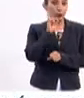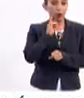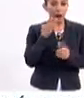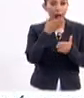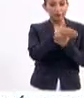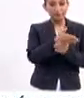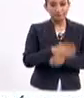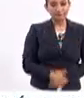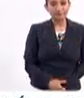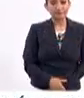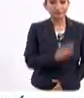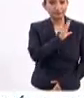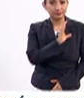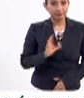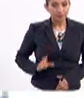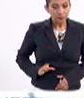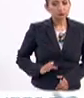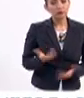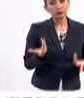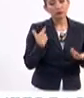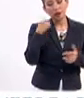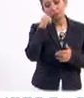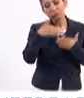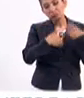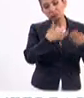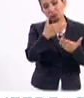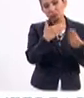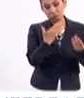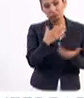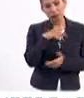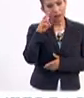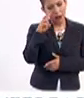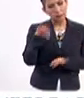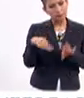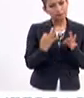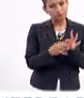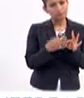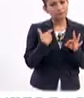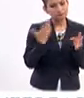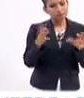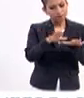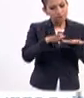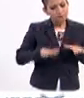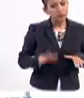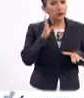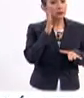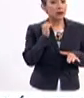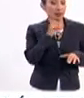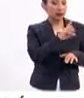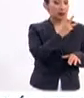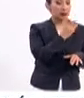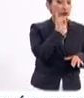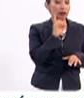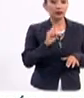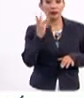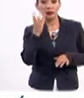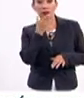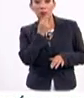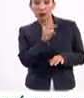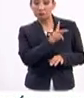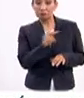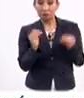de aceptabilidad de las candidaturas. Y bueno, al final del día, pues se concretó en un congreso paritario, 33 mujeres, 33